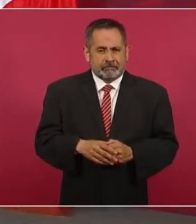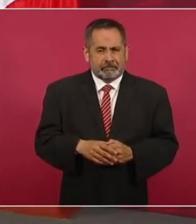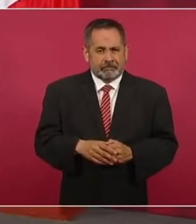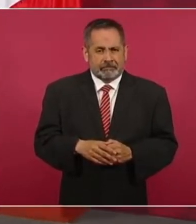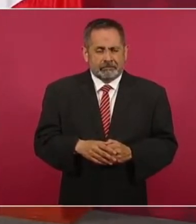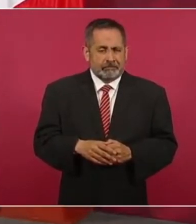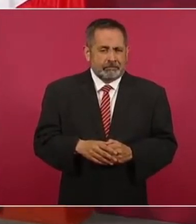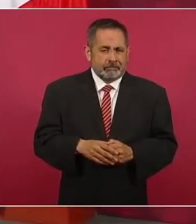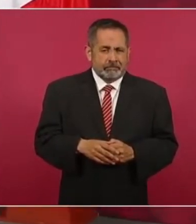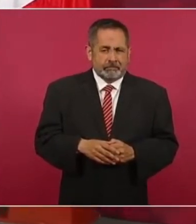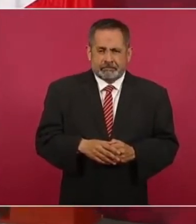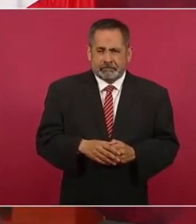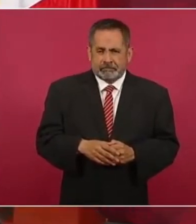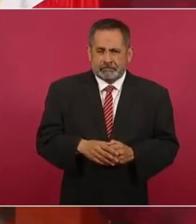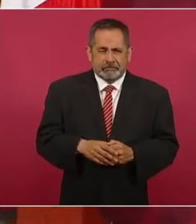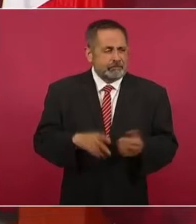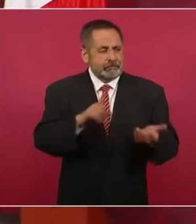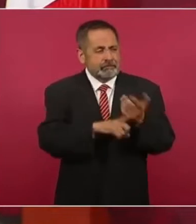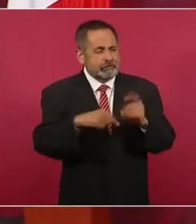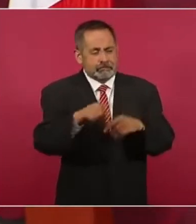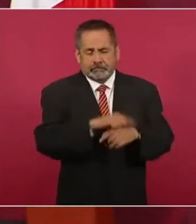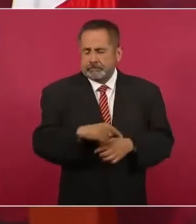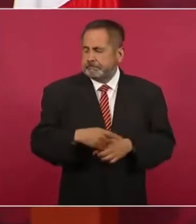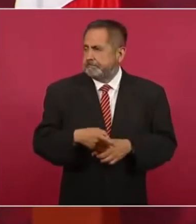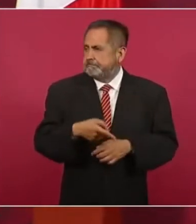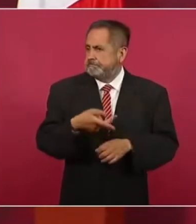caigan en el ridículo,